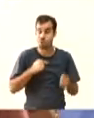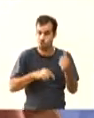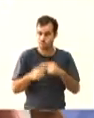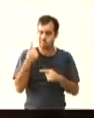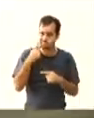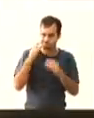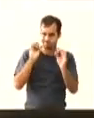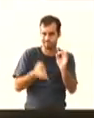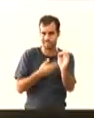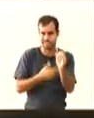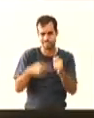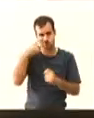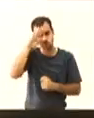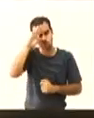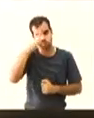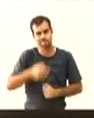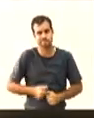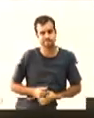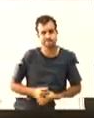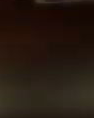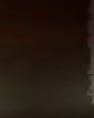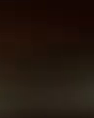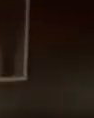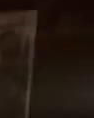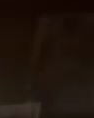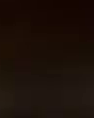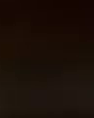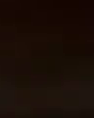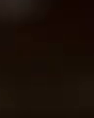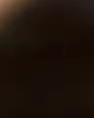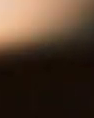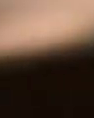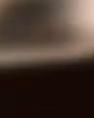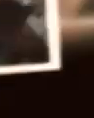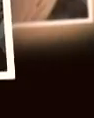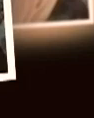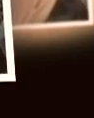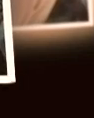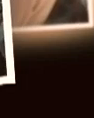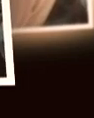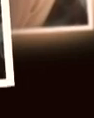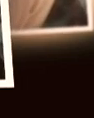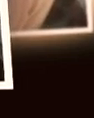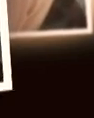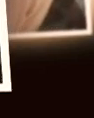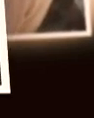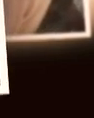realidad en Cuba. Andando como jóvenes por la vida,